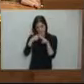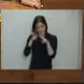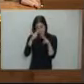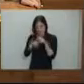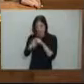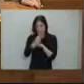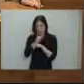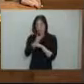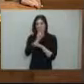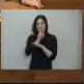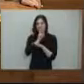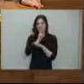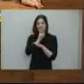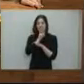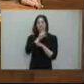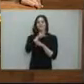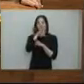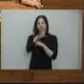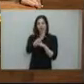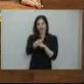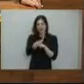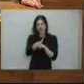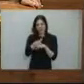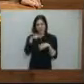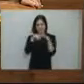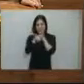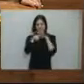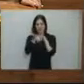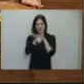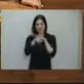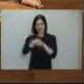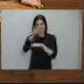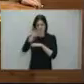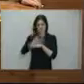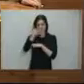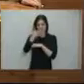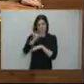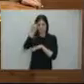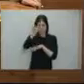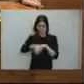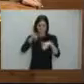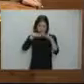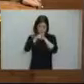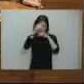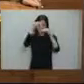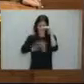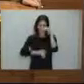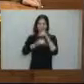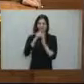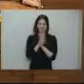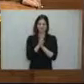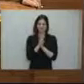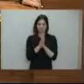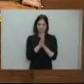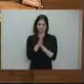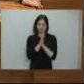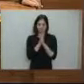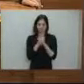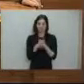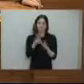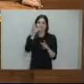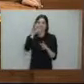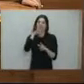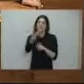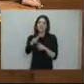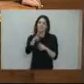gran dificultad de gestión y de una tremenda escasez de recursos. Y con esos parámetros hay